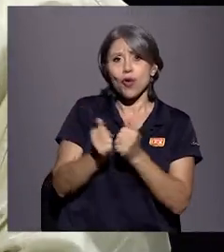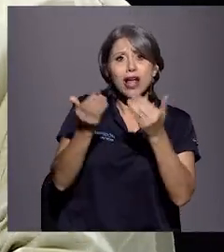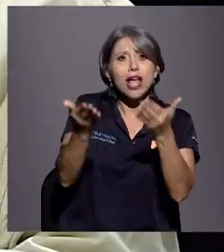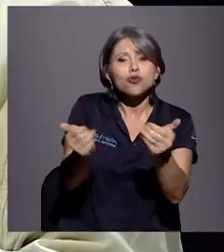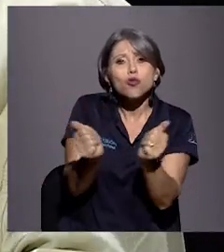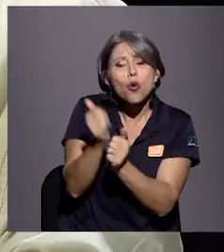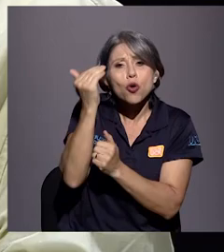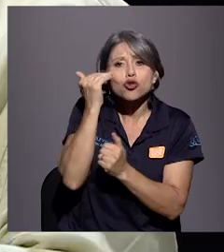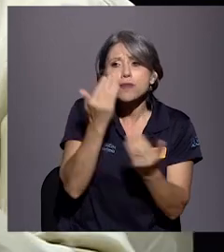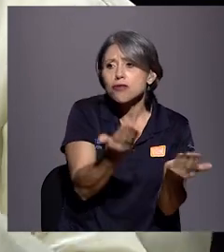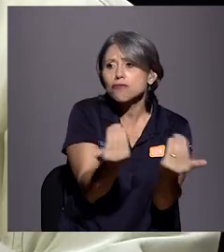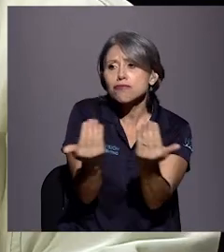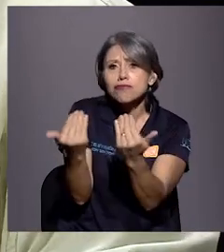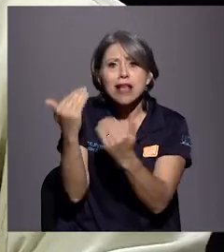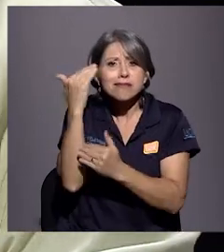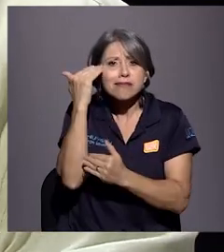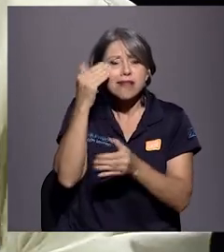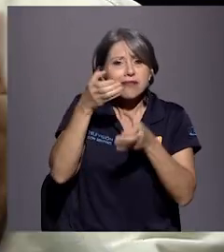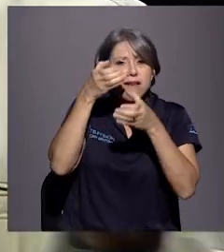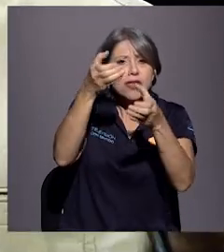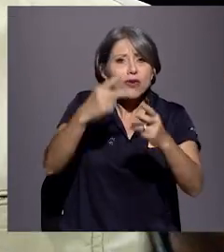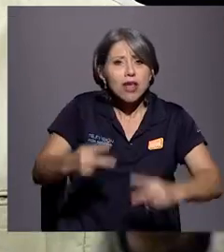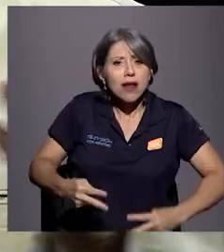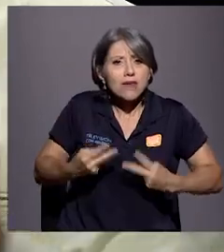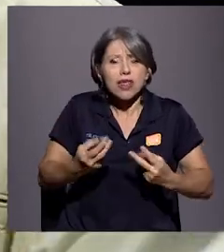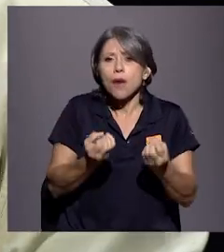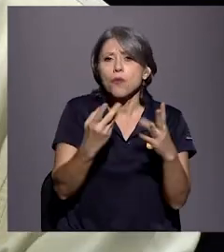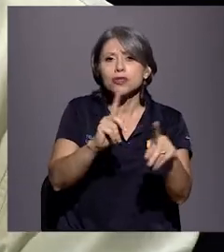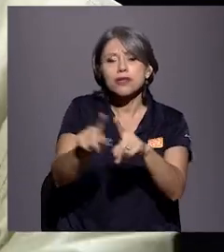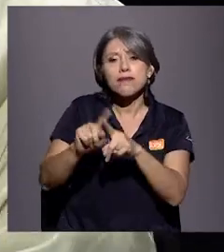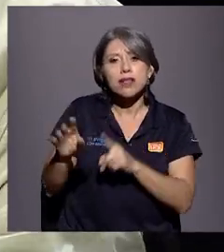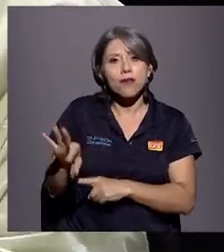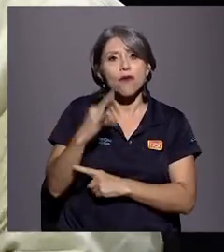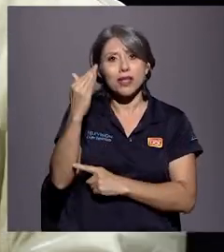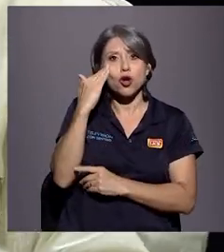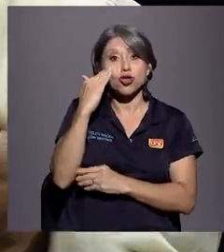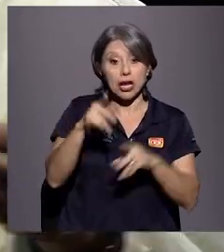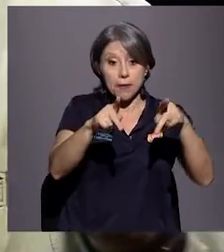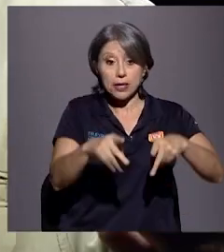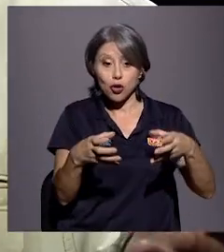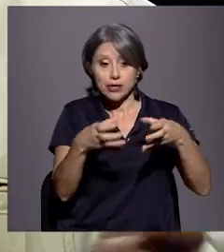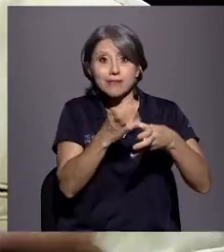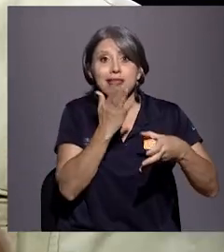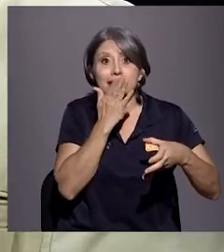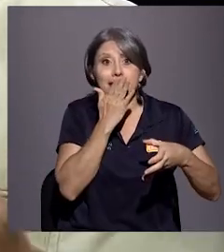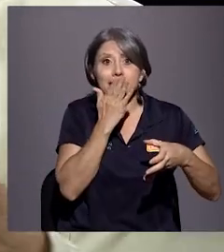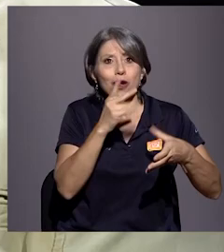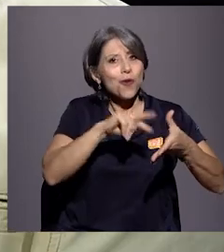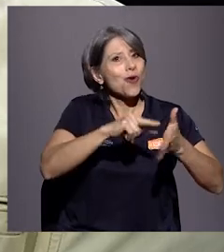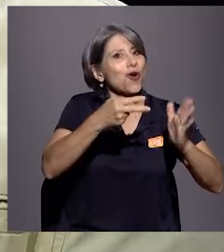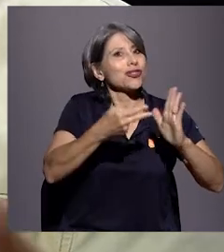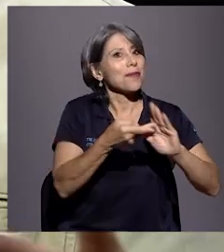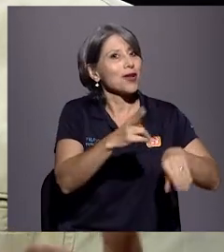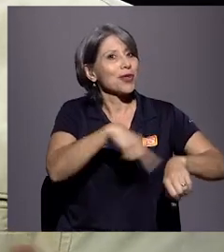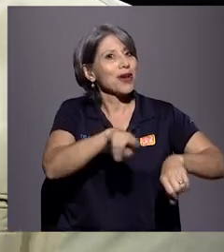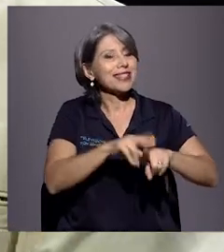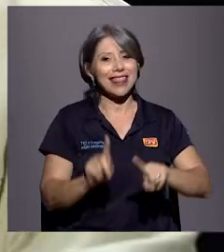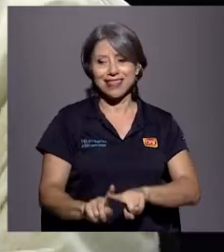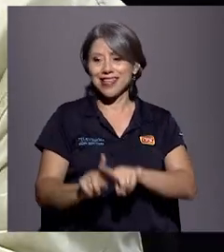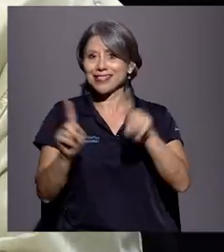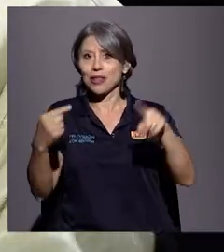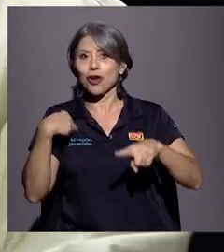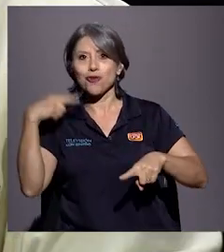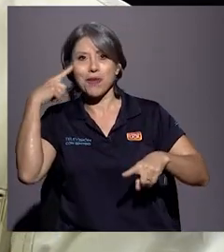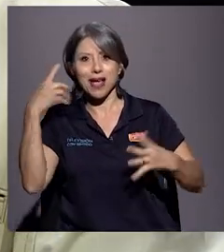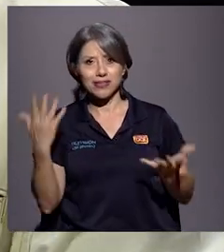los conocimientos de la vida, la sabiduría de la vida, tantas maneras de conocer. Los indígenas tienen un concepto de naturaleza muy distinto del mío.